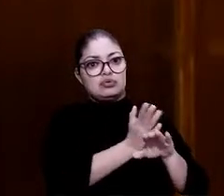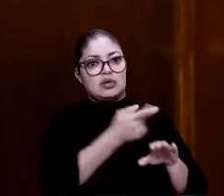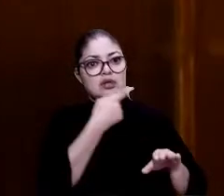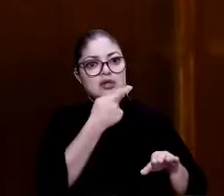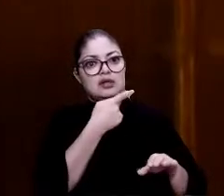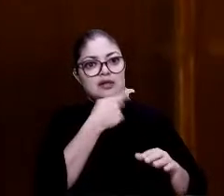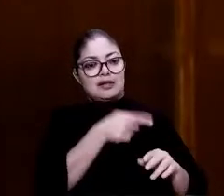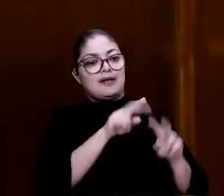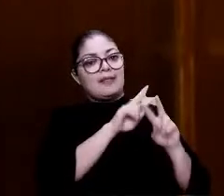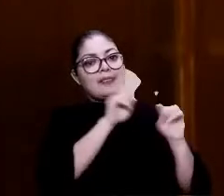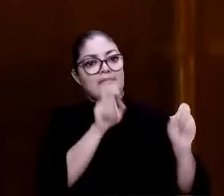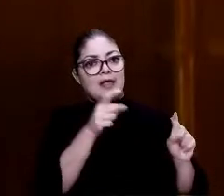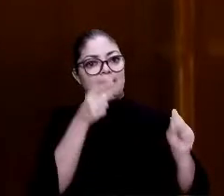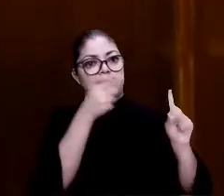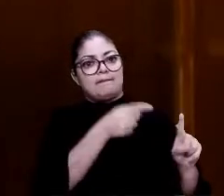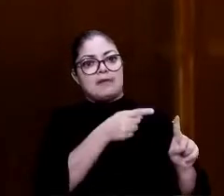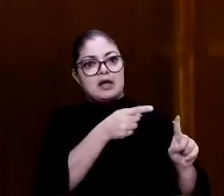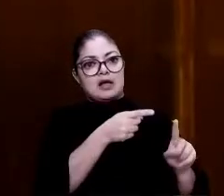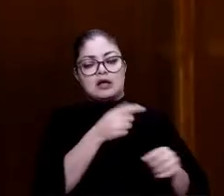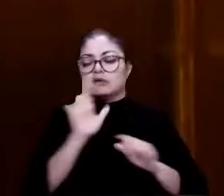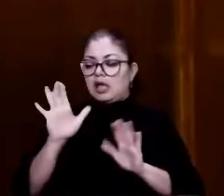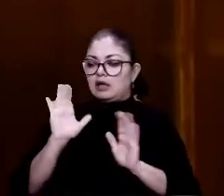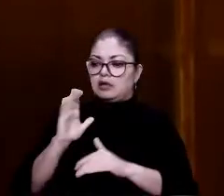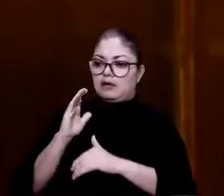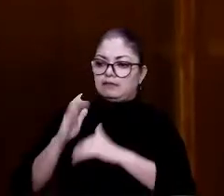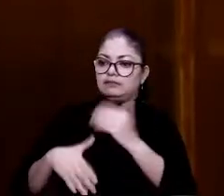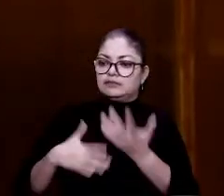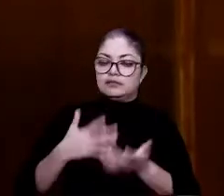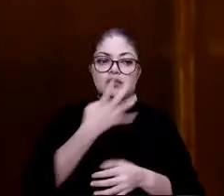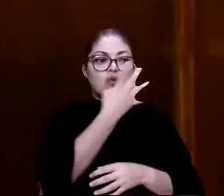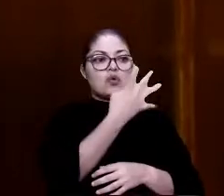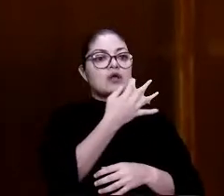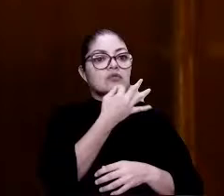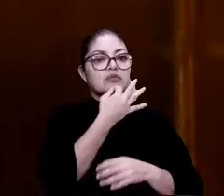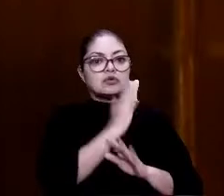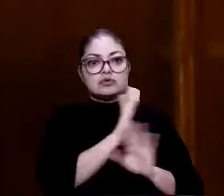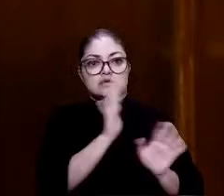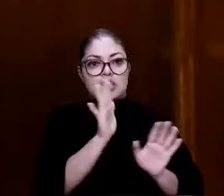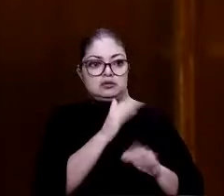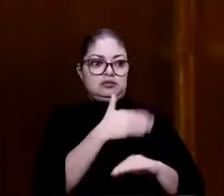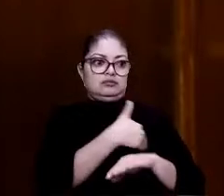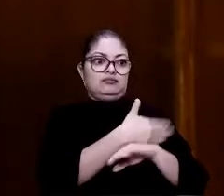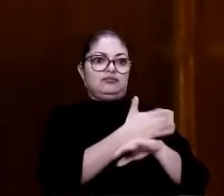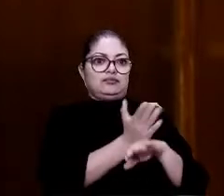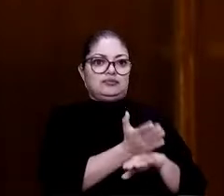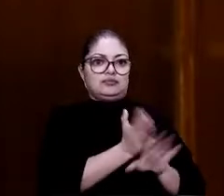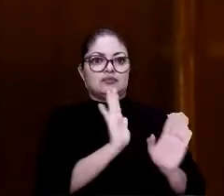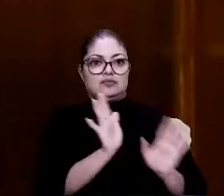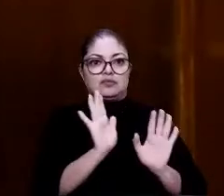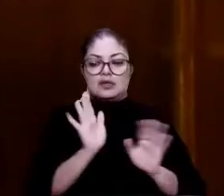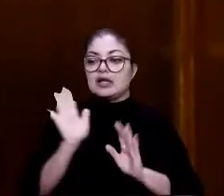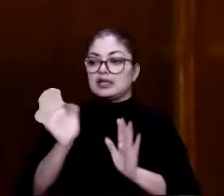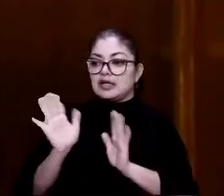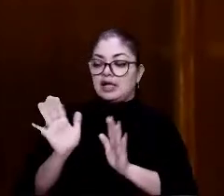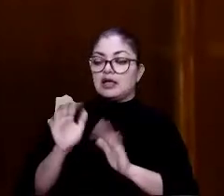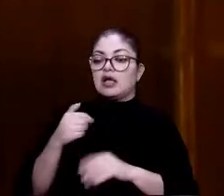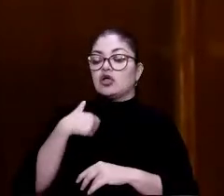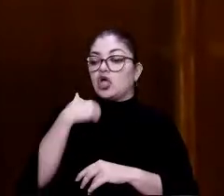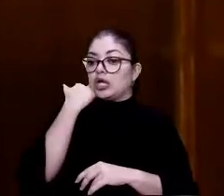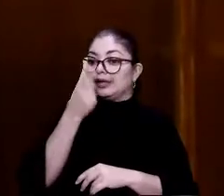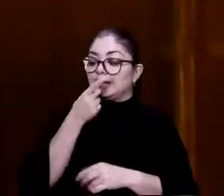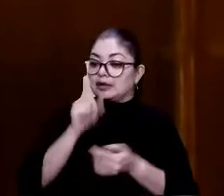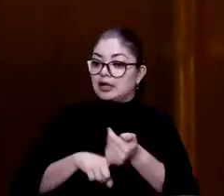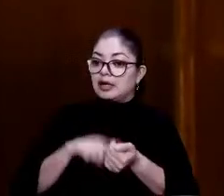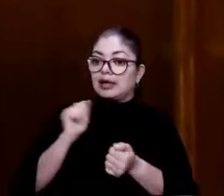del tema de la comparecencia. Concluyo. Tiene cuatro minutos más de lo que se le concedió en el acuerdo. Prohibiéndoles participar en cualquier otro